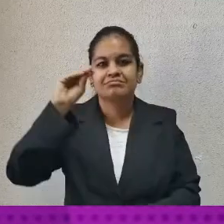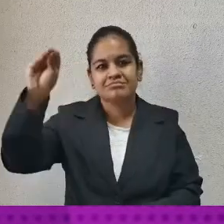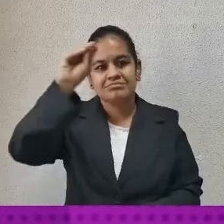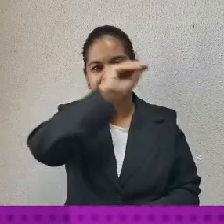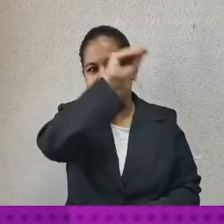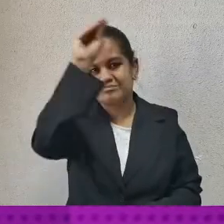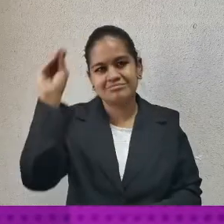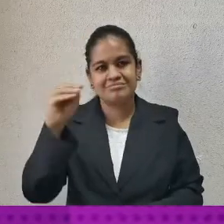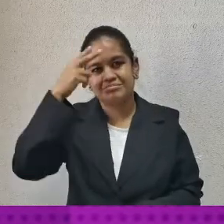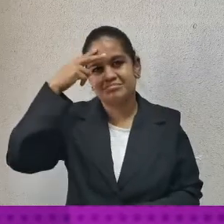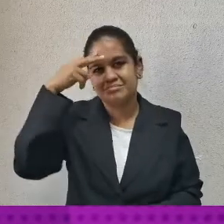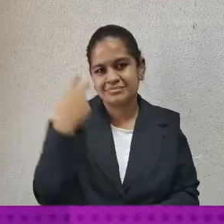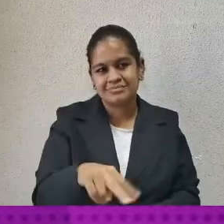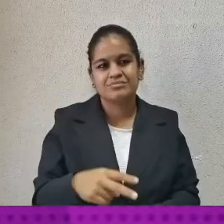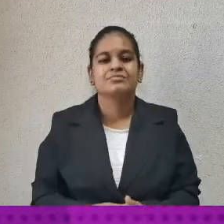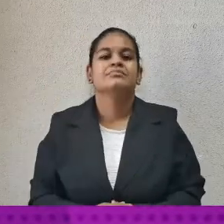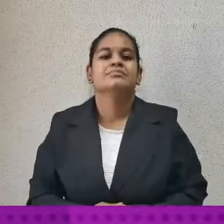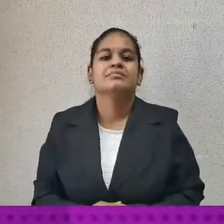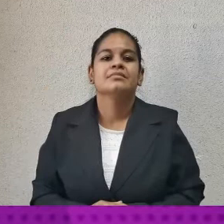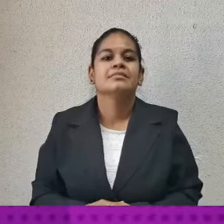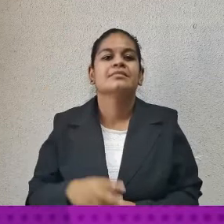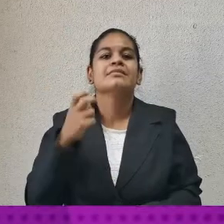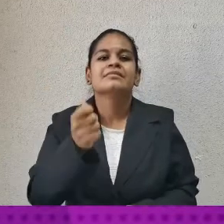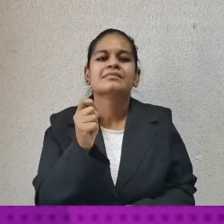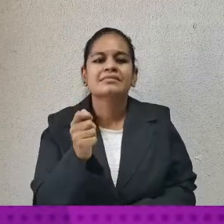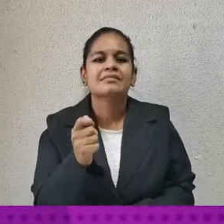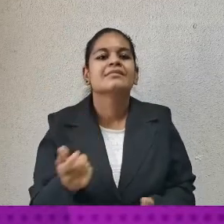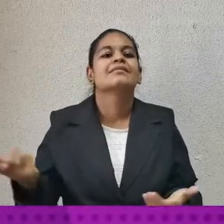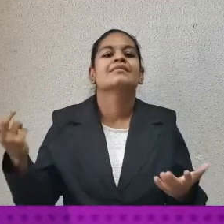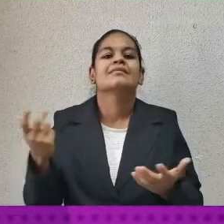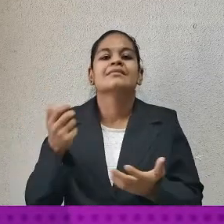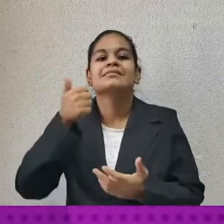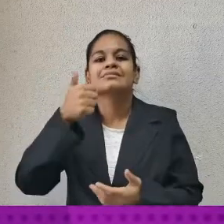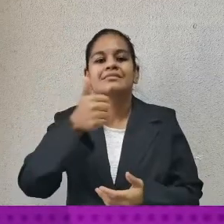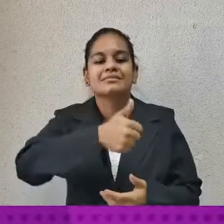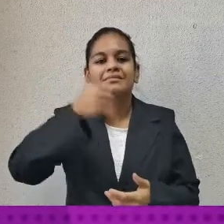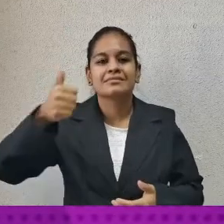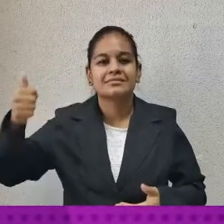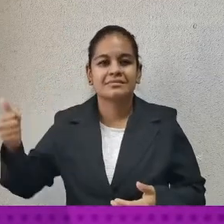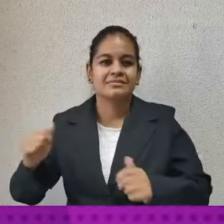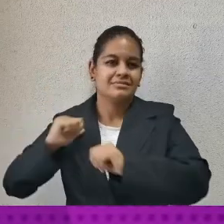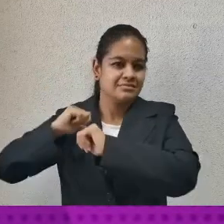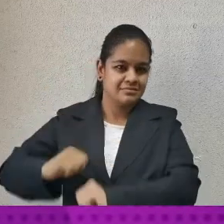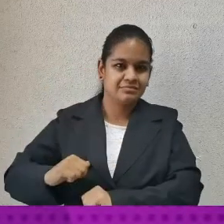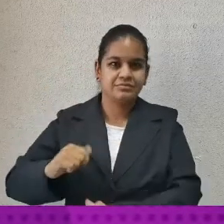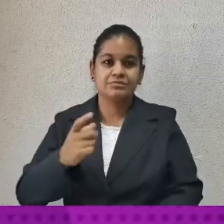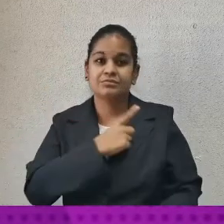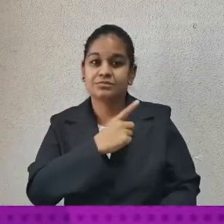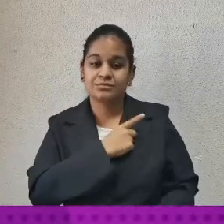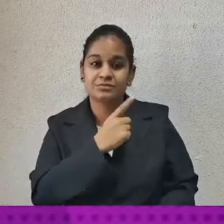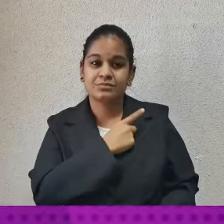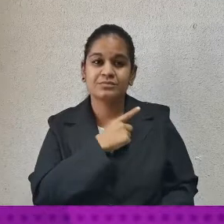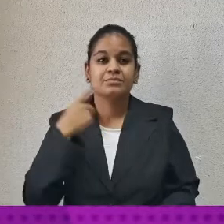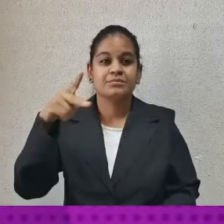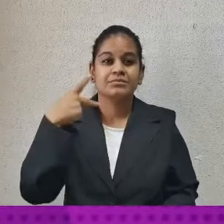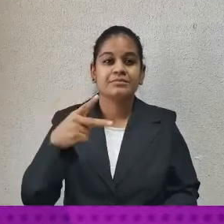entidades federativas. ¿Qué quiere decir tribunales autónomos? Quiere decir que gozan de plena capacidad técnica, operativa,